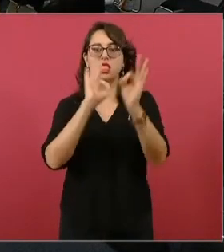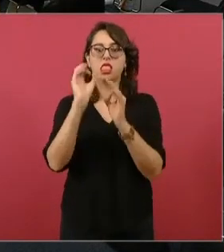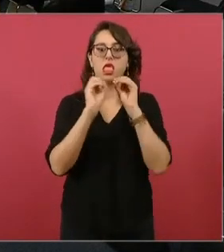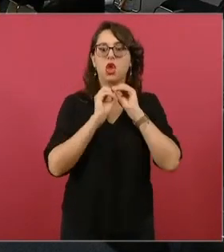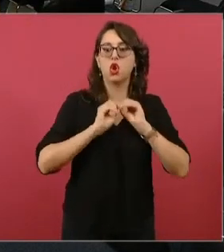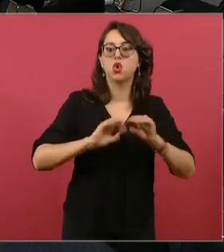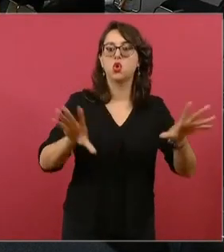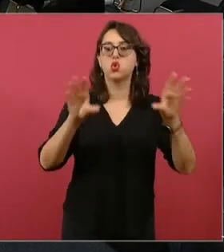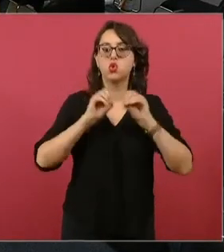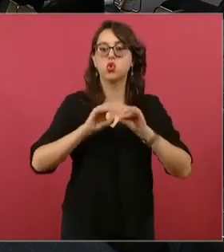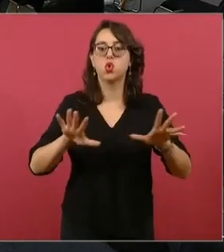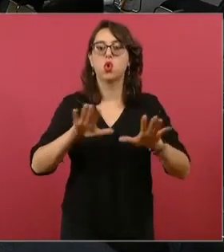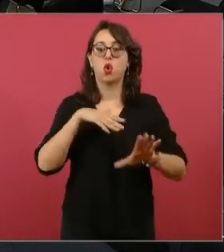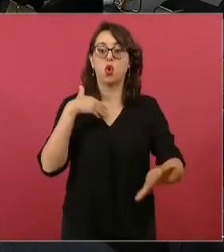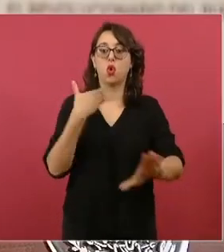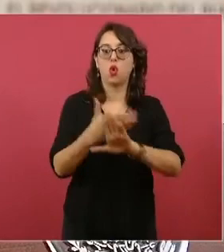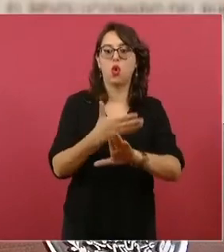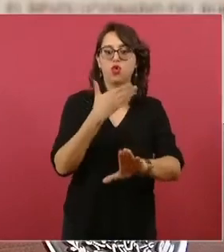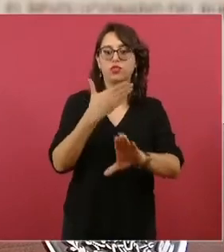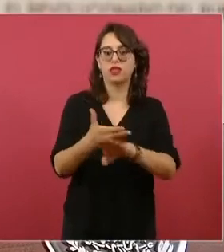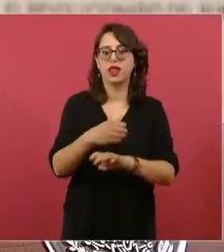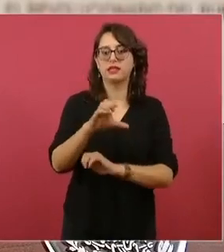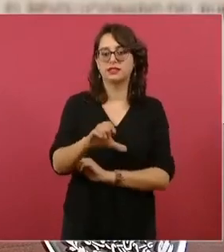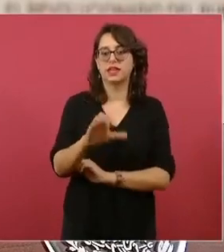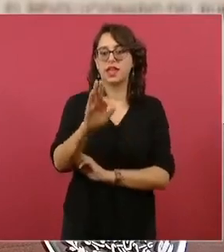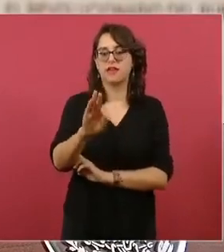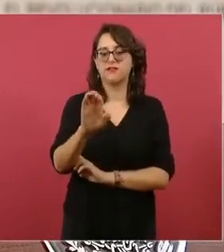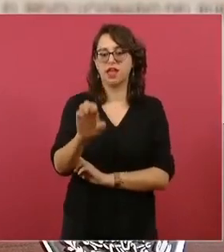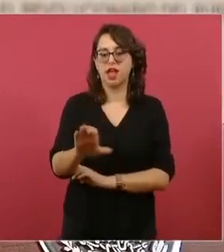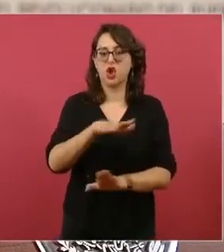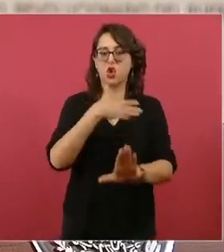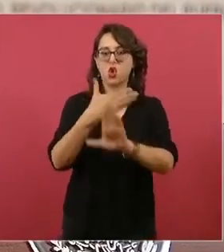una lluvia fuerte en Texas